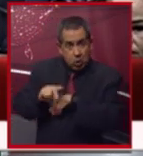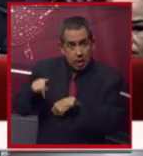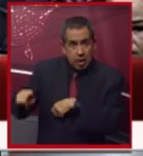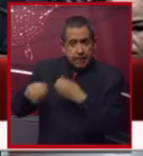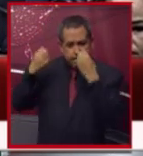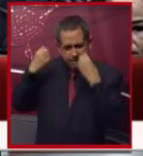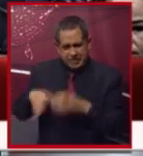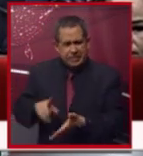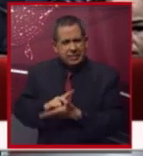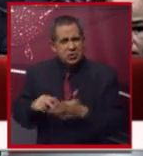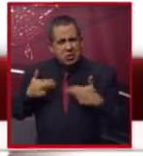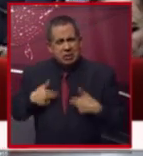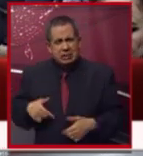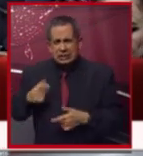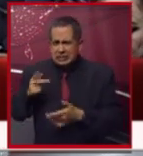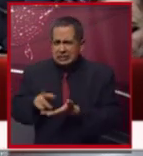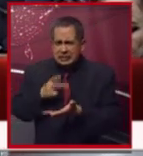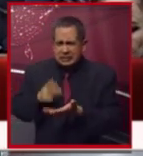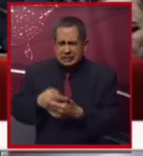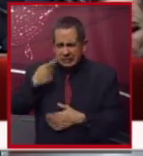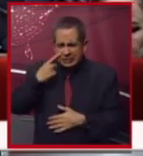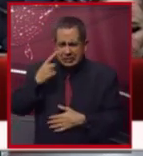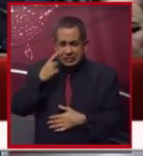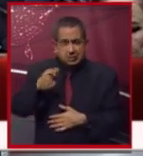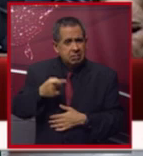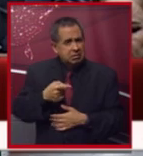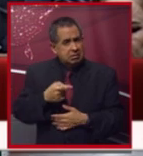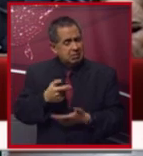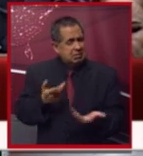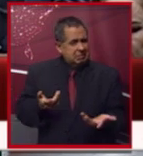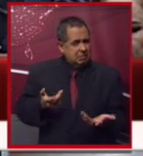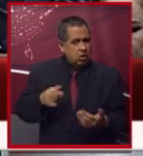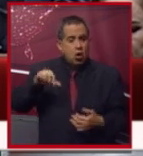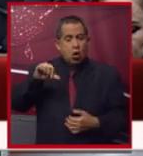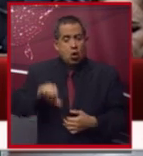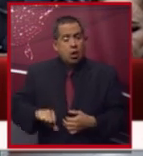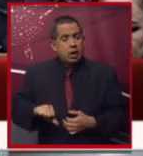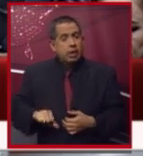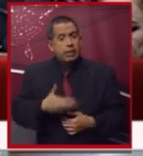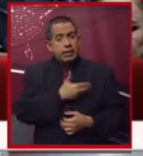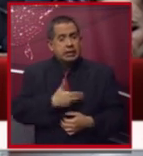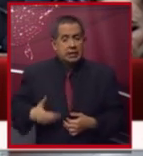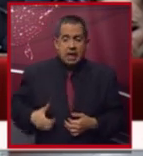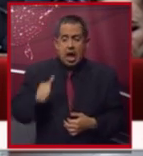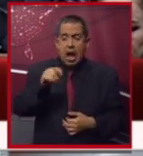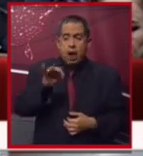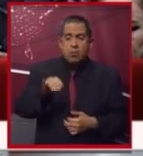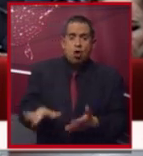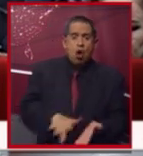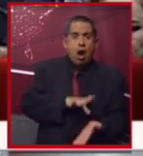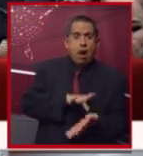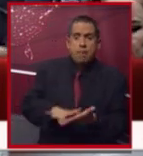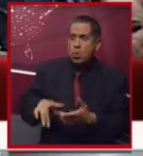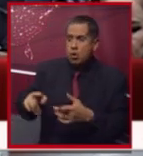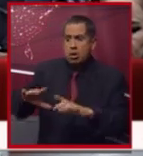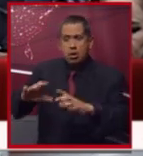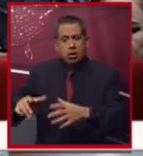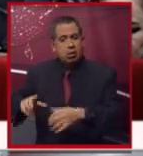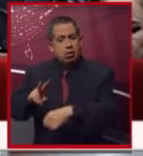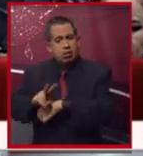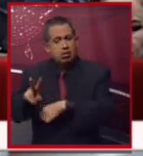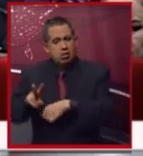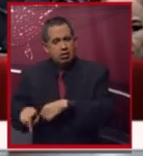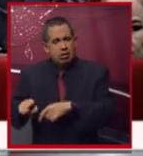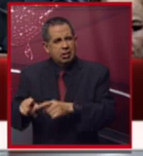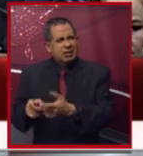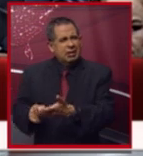humanos sistemáticamente? Hoy, el presidente López respalda un régimen que ha